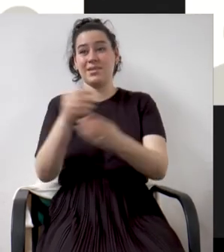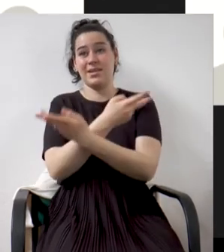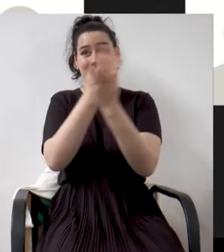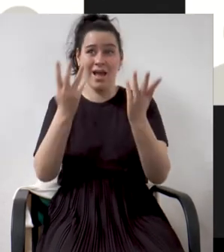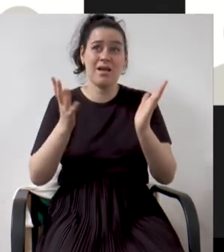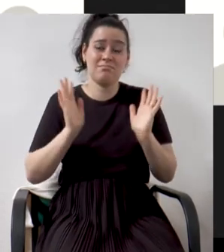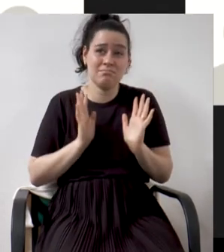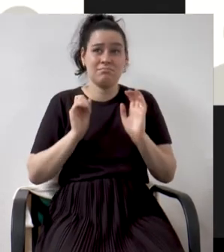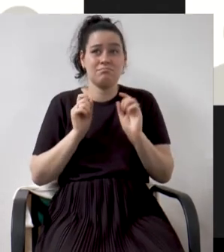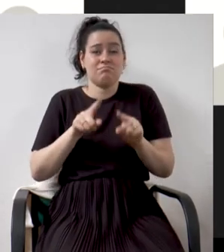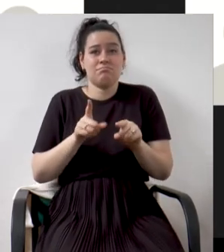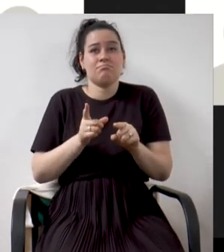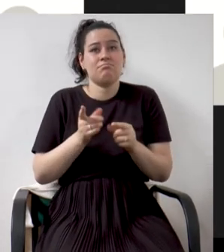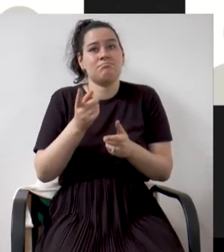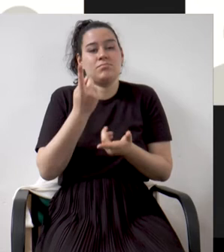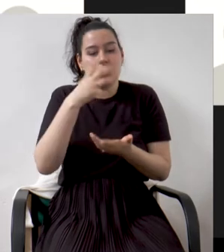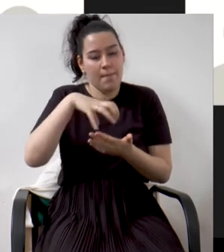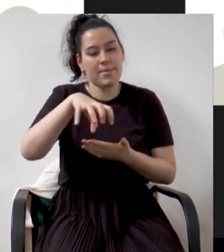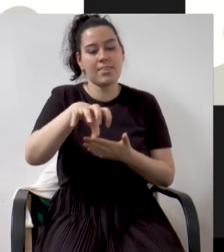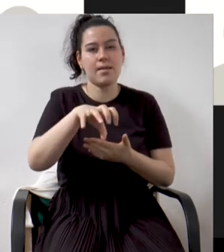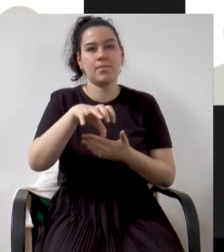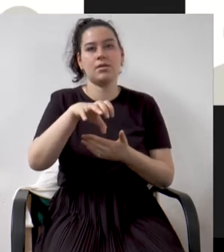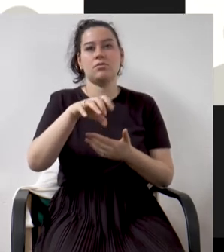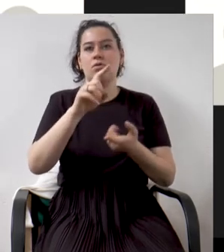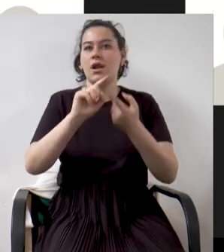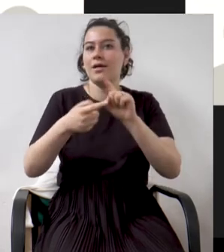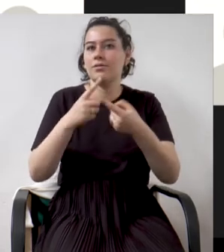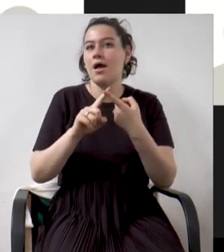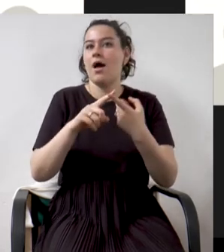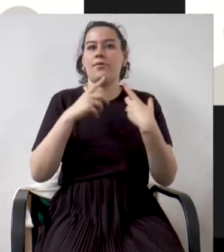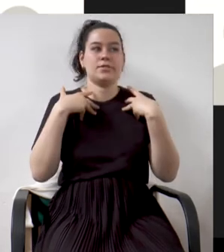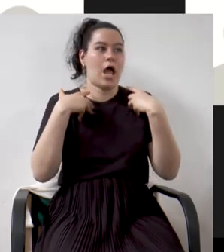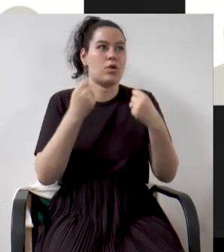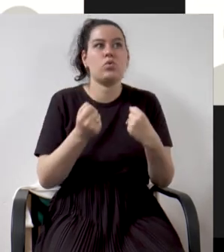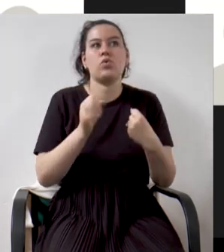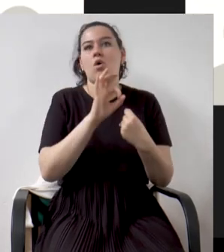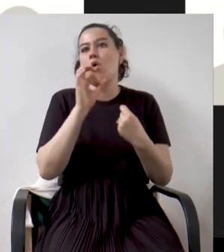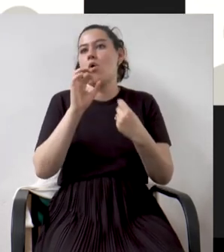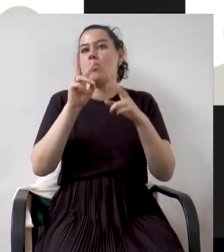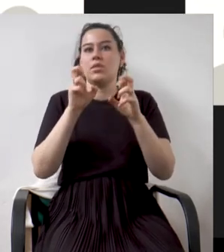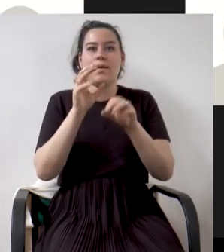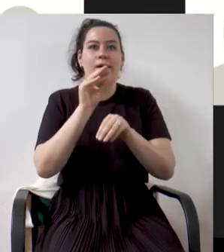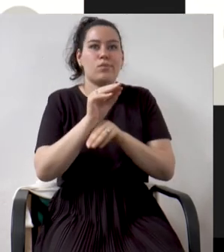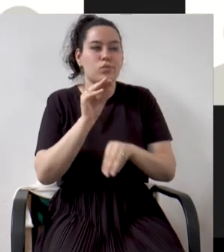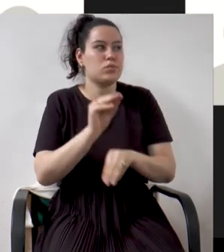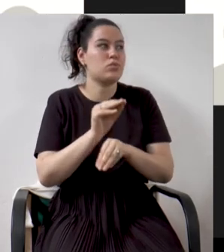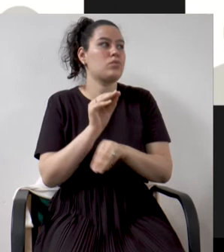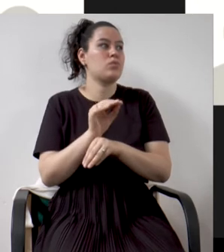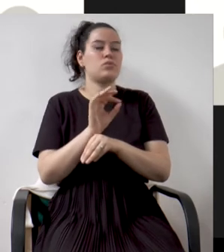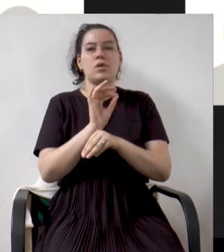momento quizá algún departamento relacionado al área de salud o a nivel de la cultura,